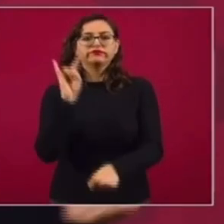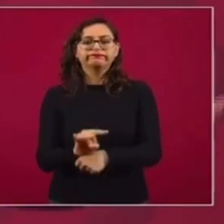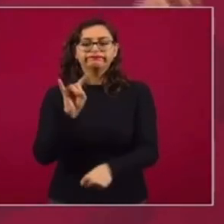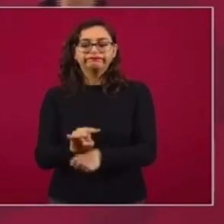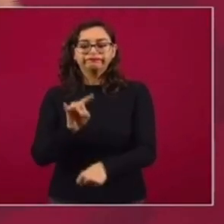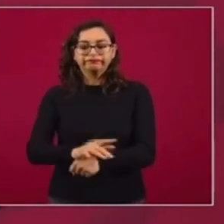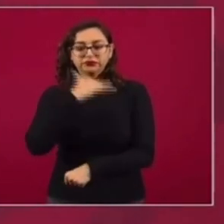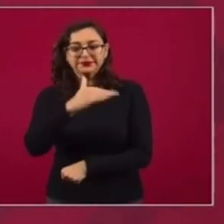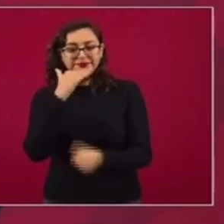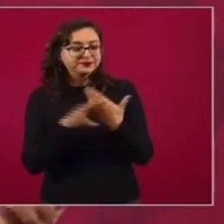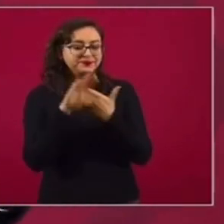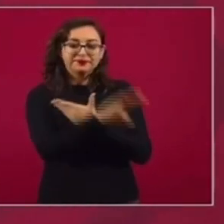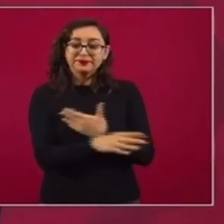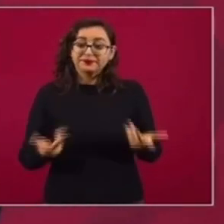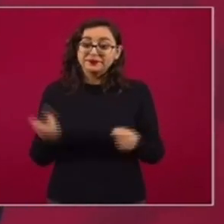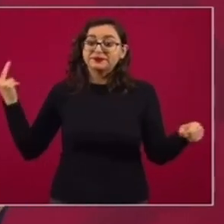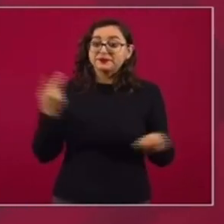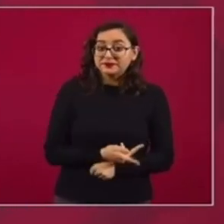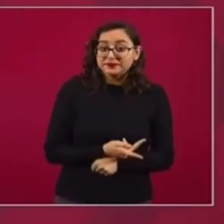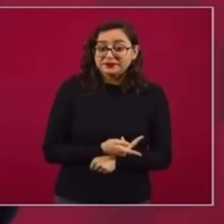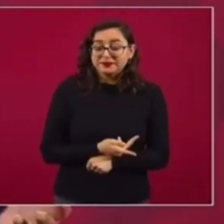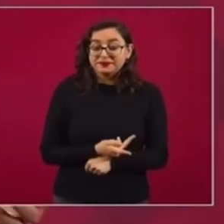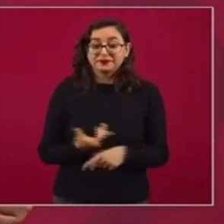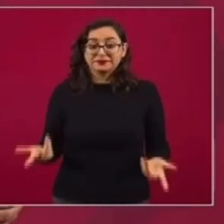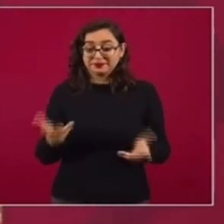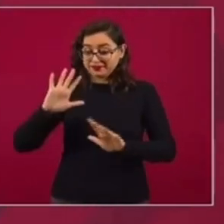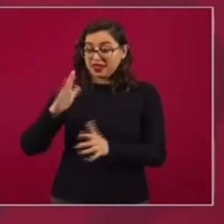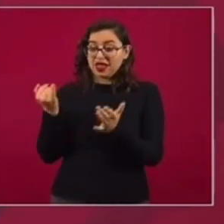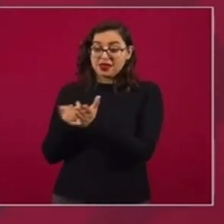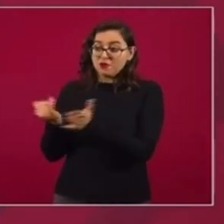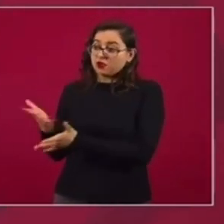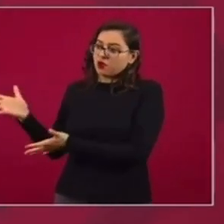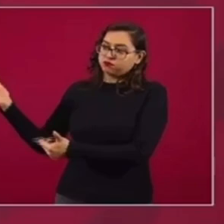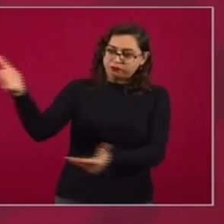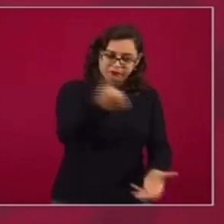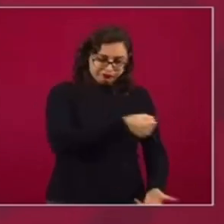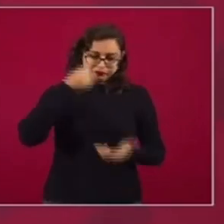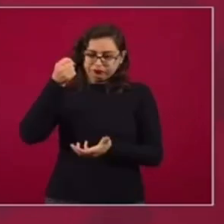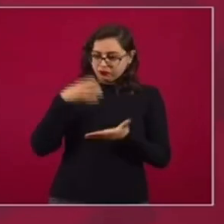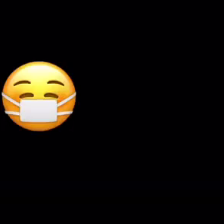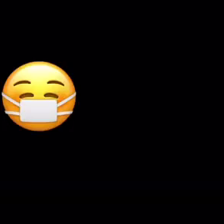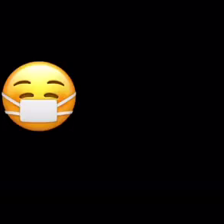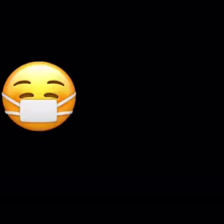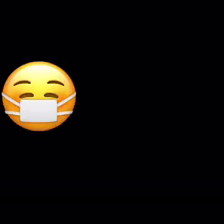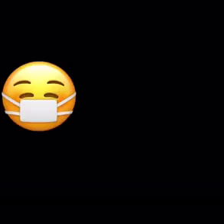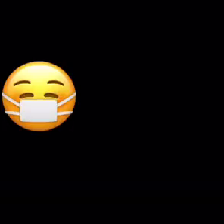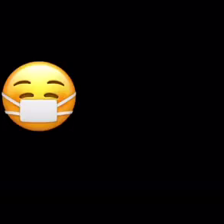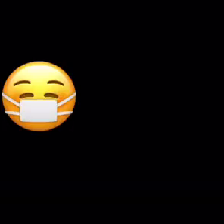Y al final, pues una gran cantidad del presupuesto se queda en estos aparatos burocráticos.